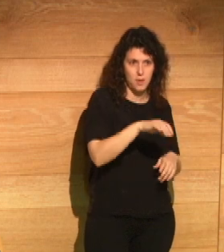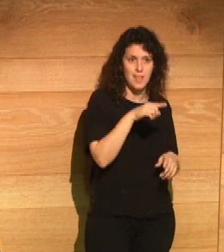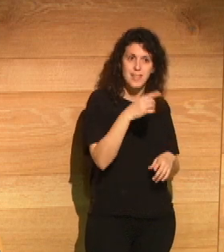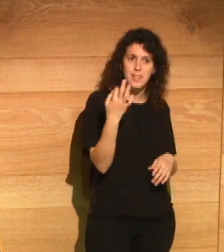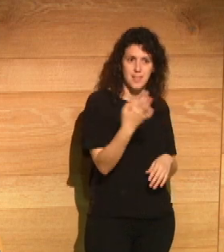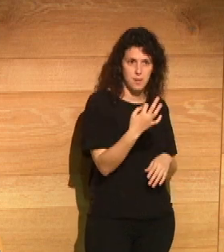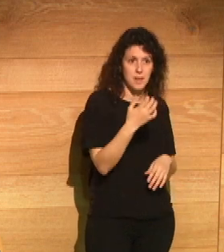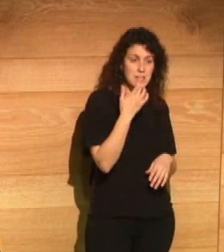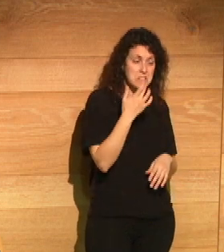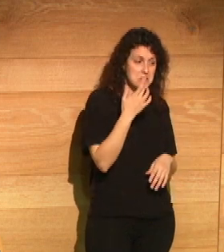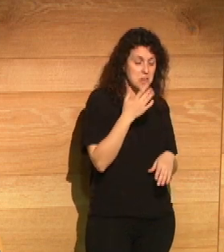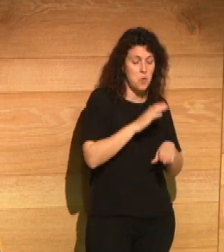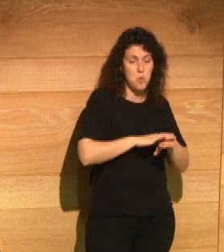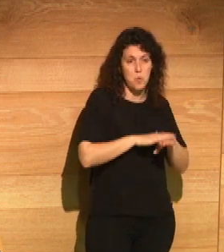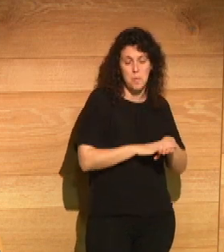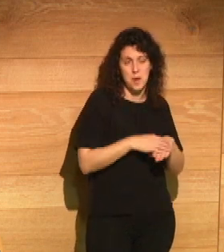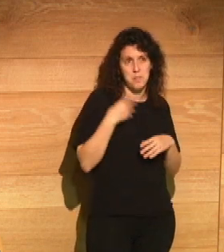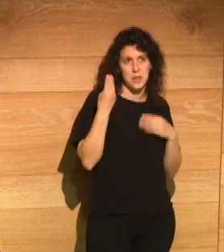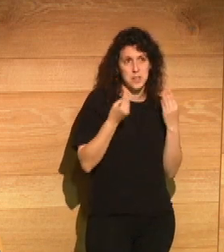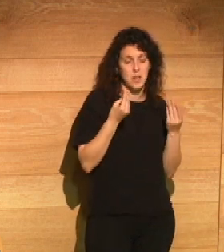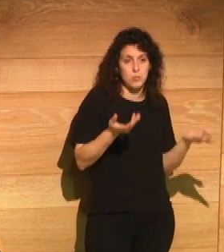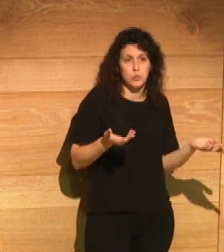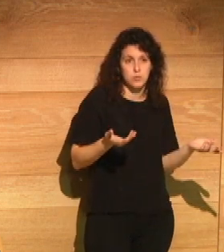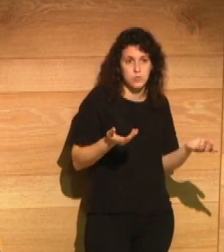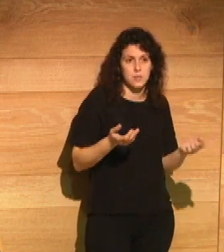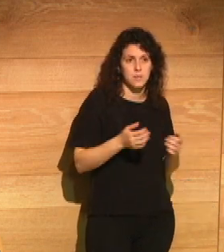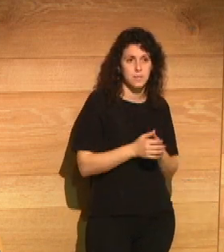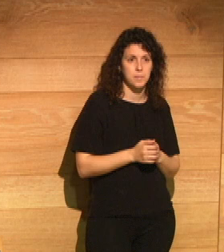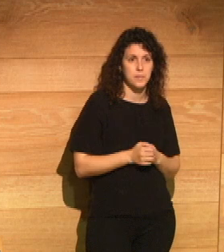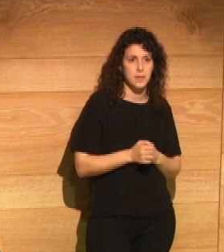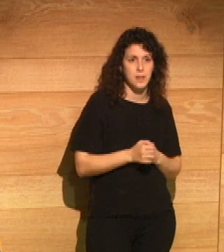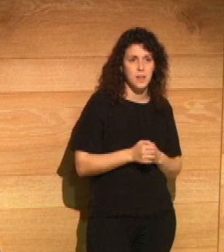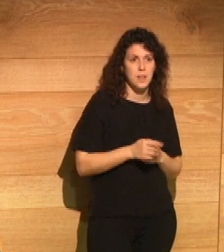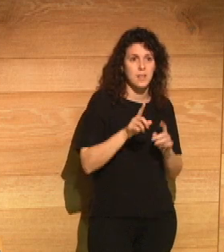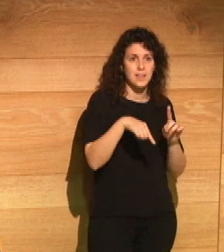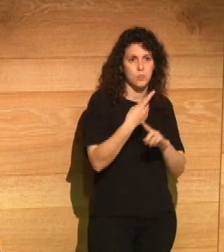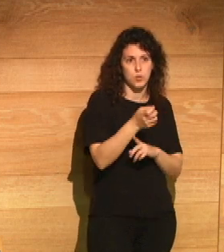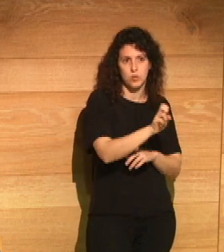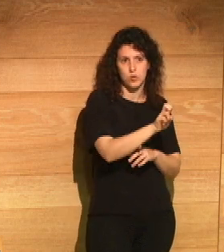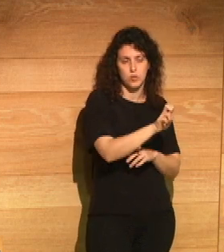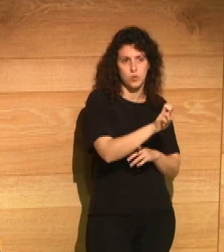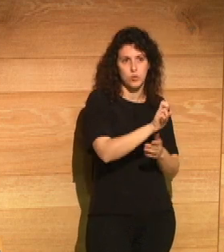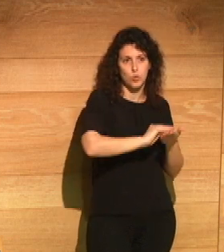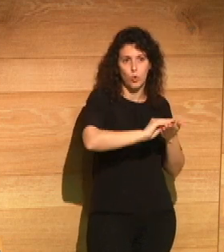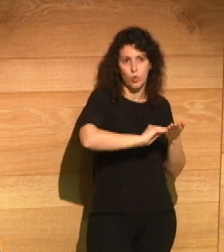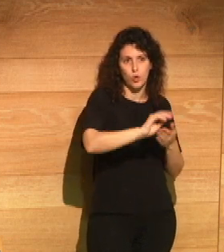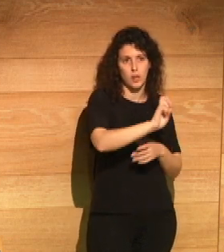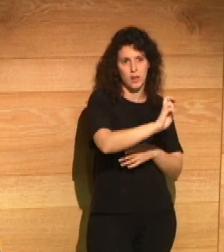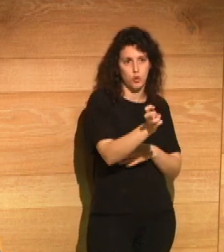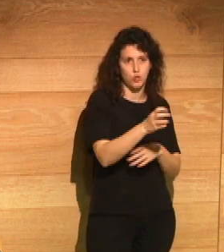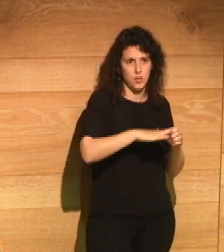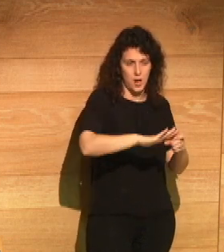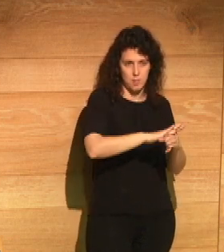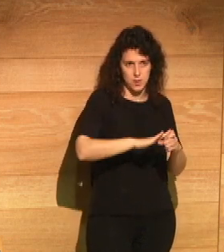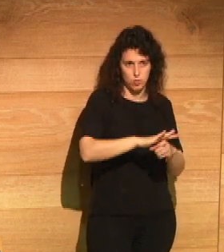Si pasamos con culpa, bueno, si pasamos con síndrome de impostora, bueno, después lo resolveremos en otros